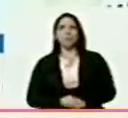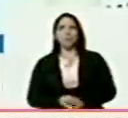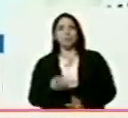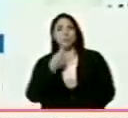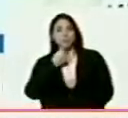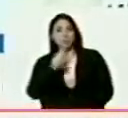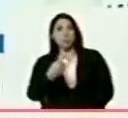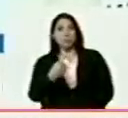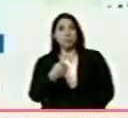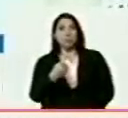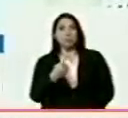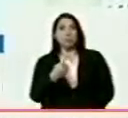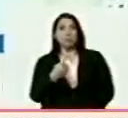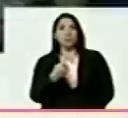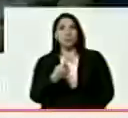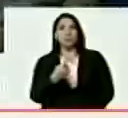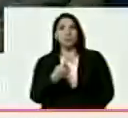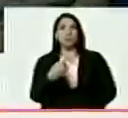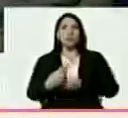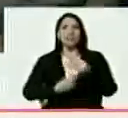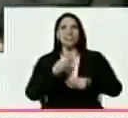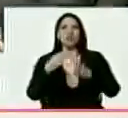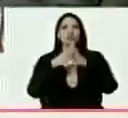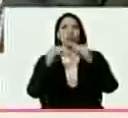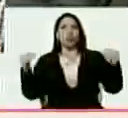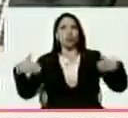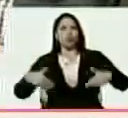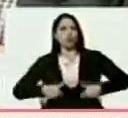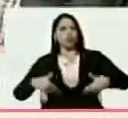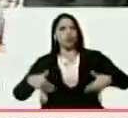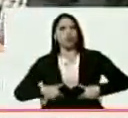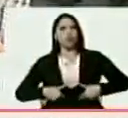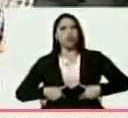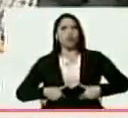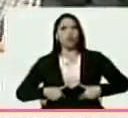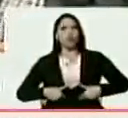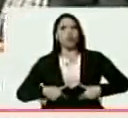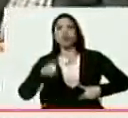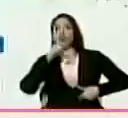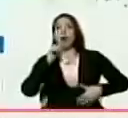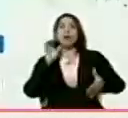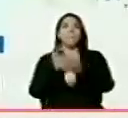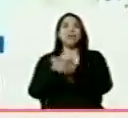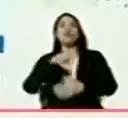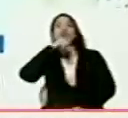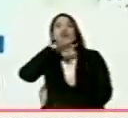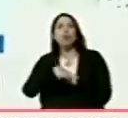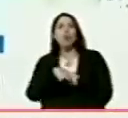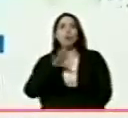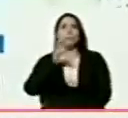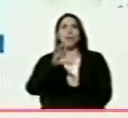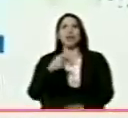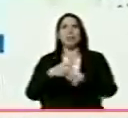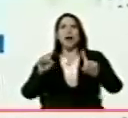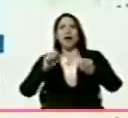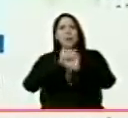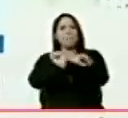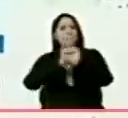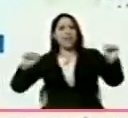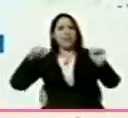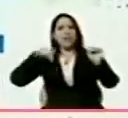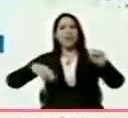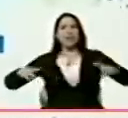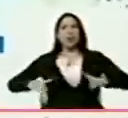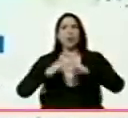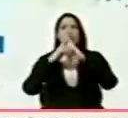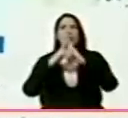Decíamos que hicieron todos los esfuerzos los enemigos históricos de la patria para impedir este encuentro.